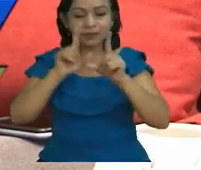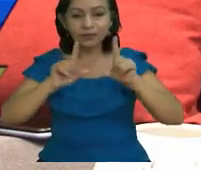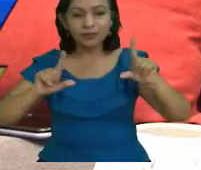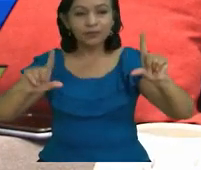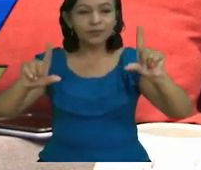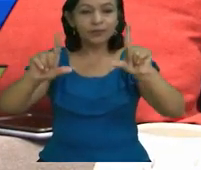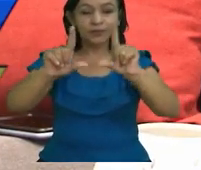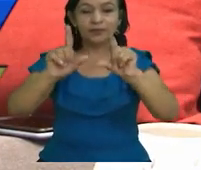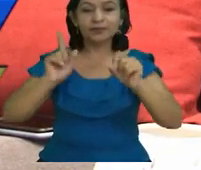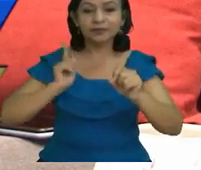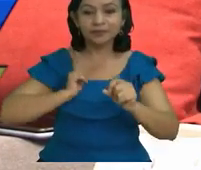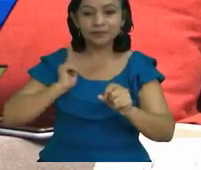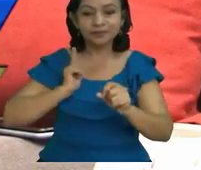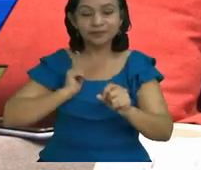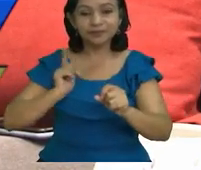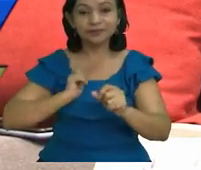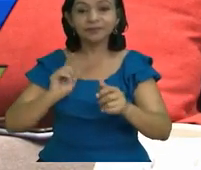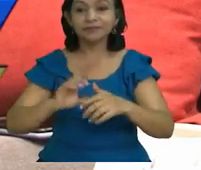instalaciones que tenemos,